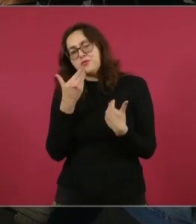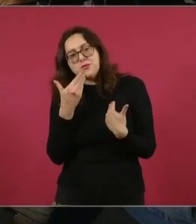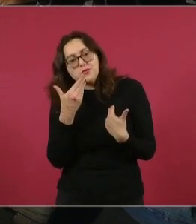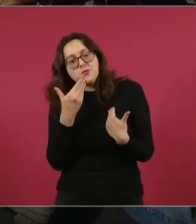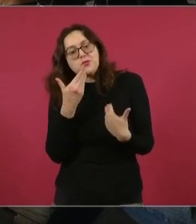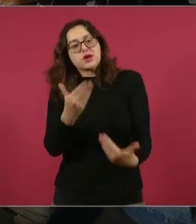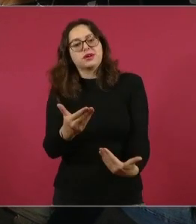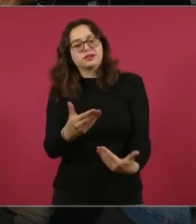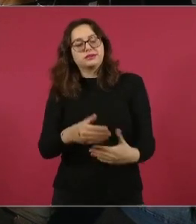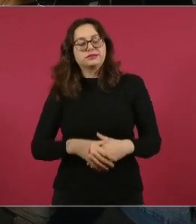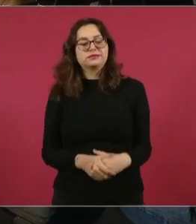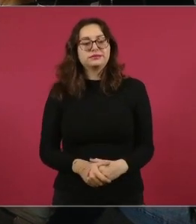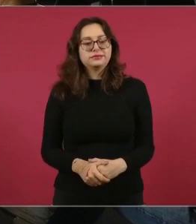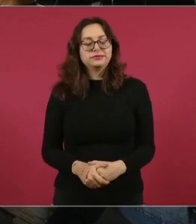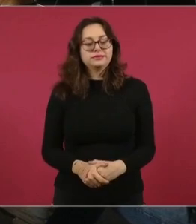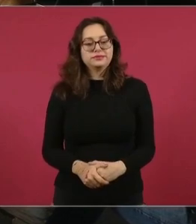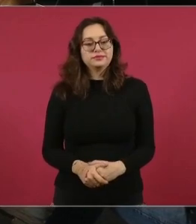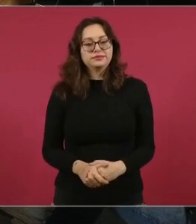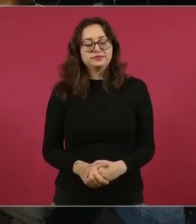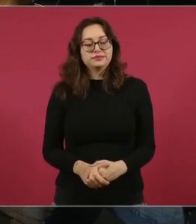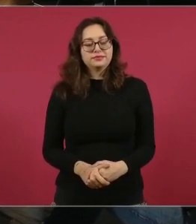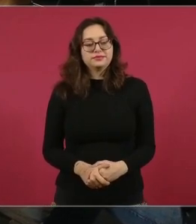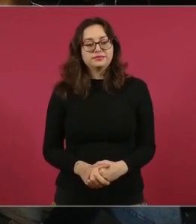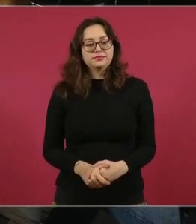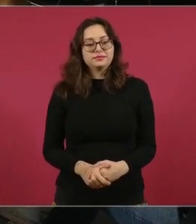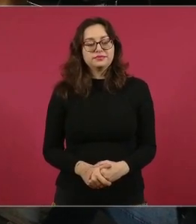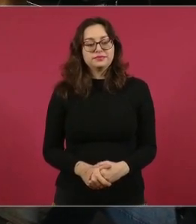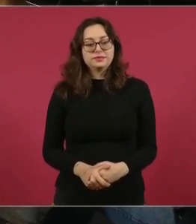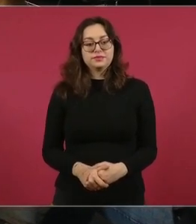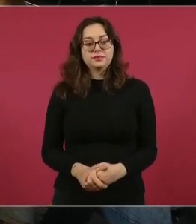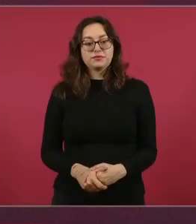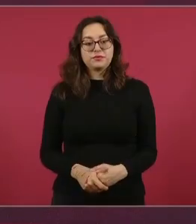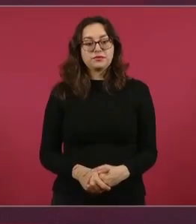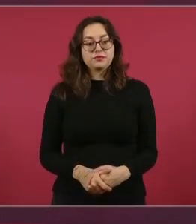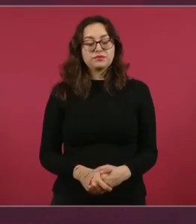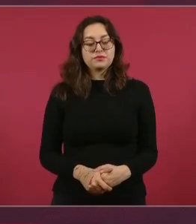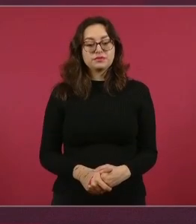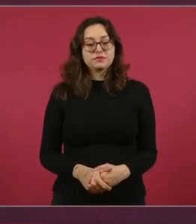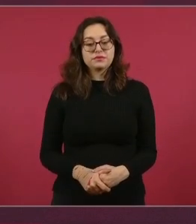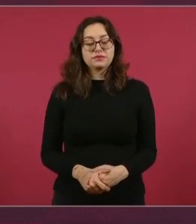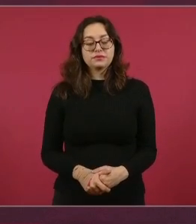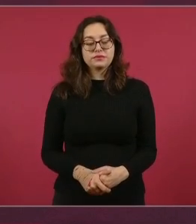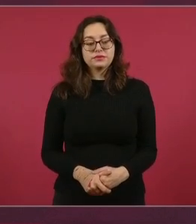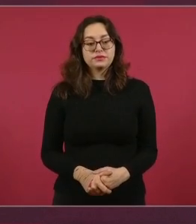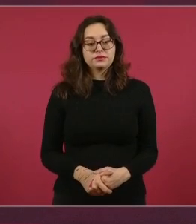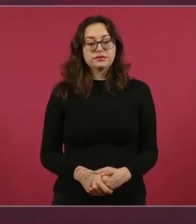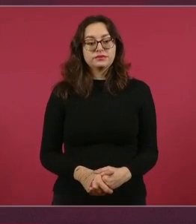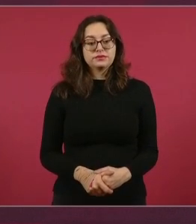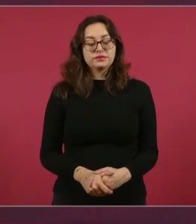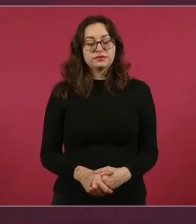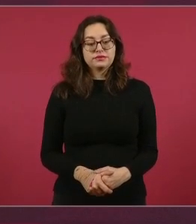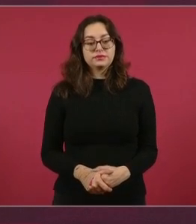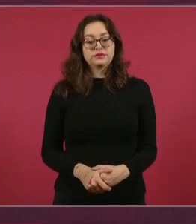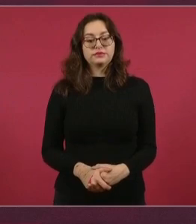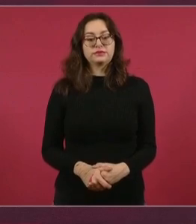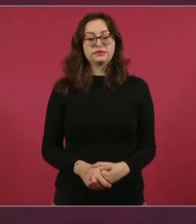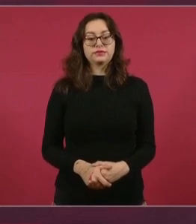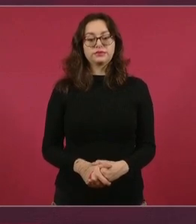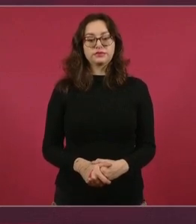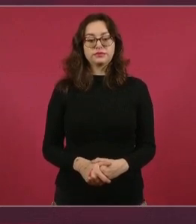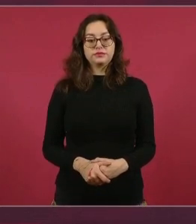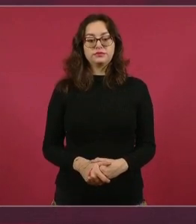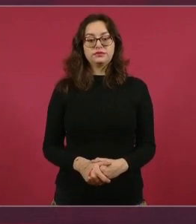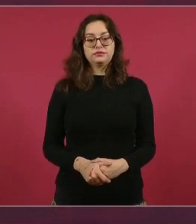Yo voy hoy mismo a invitar a los